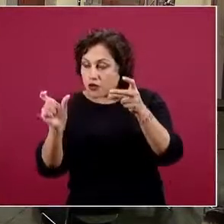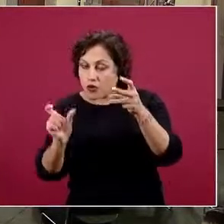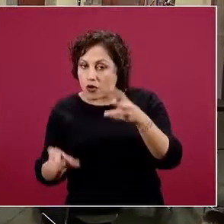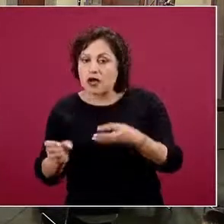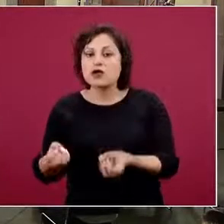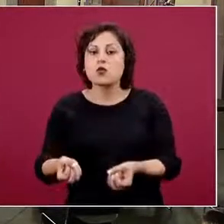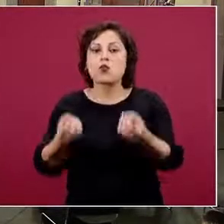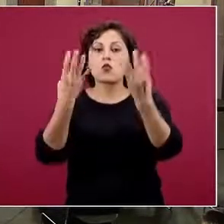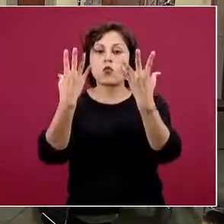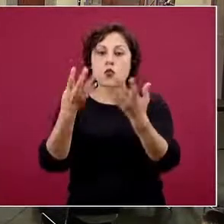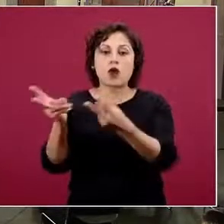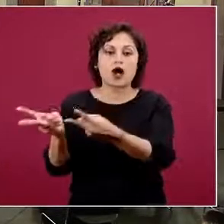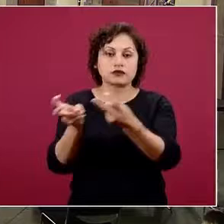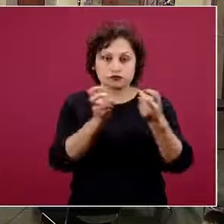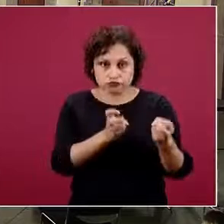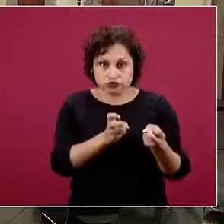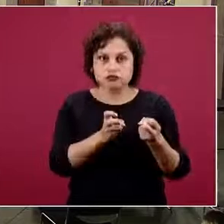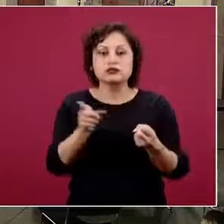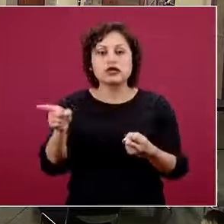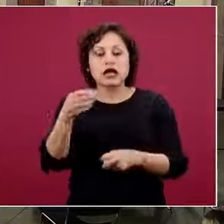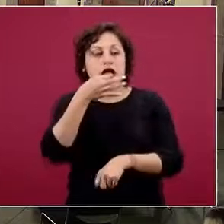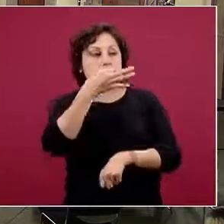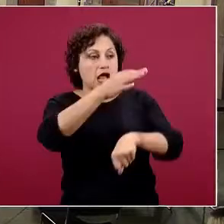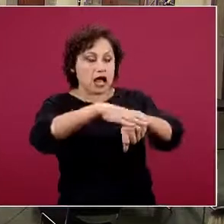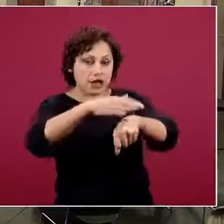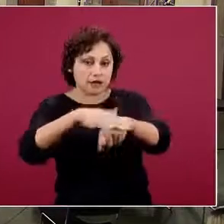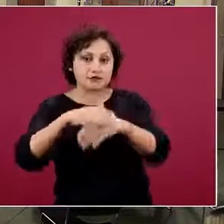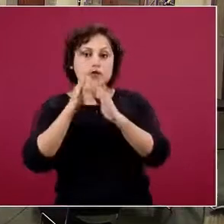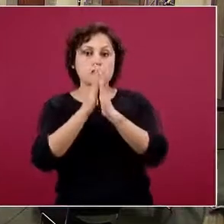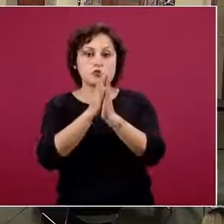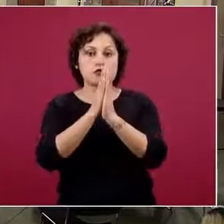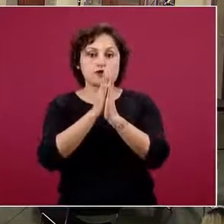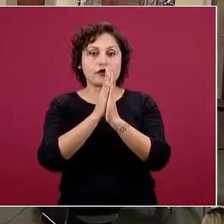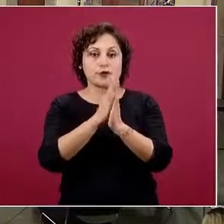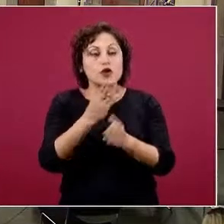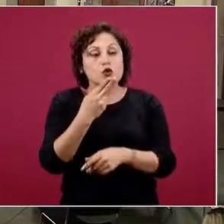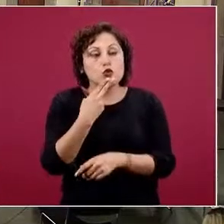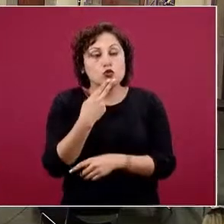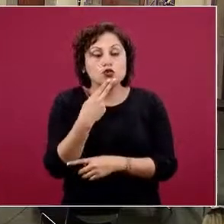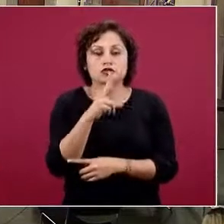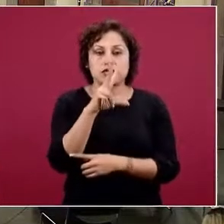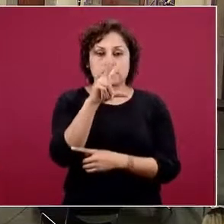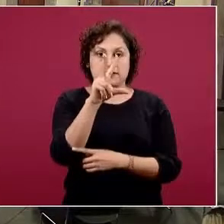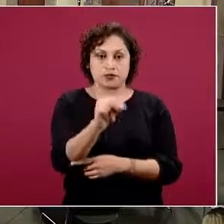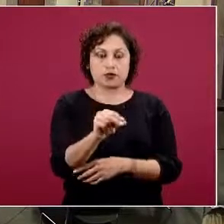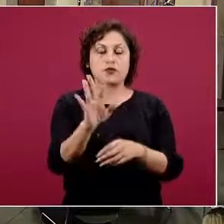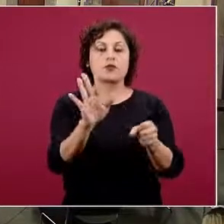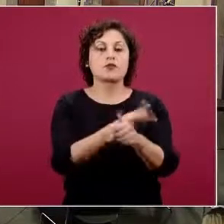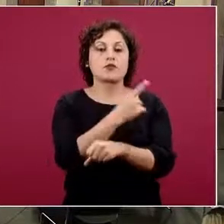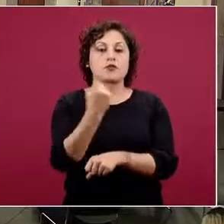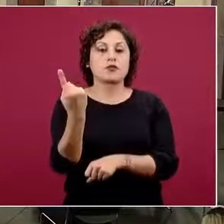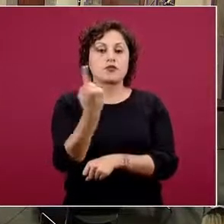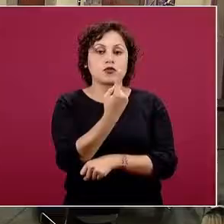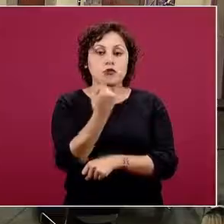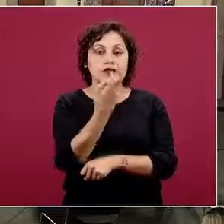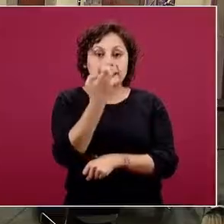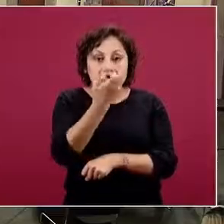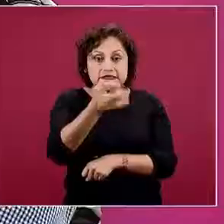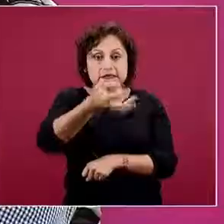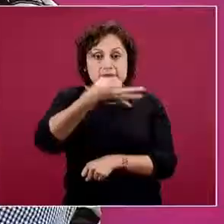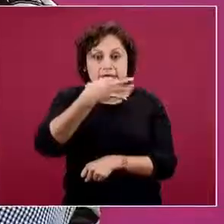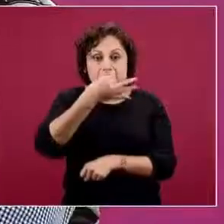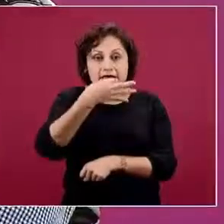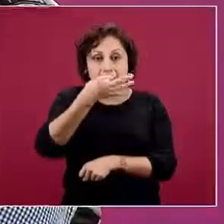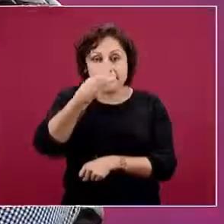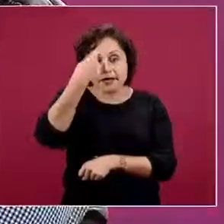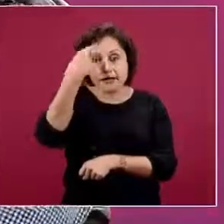sustraídas, y recomienda a la población no hacer uso de los mismos porque estos medicamentos que son altamente